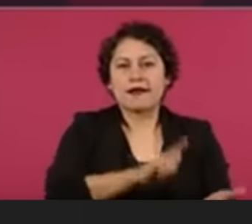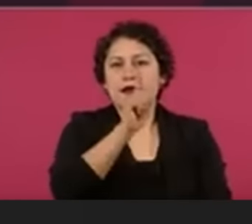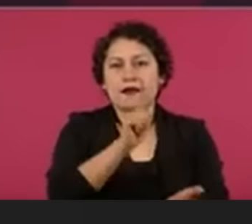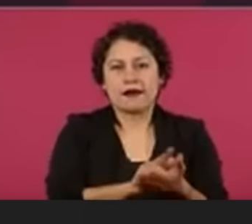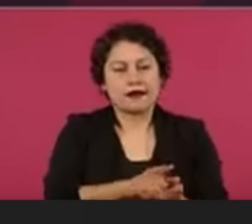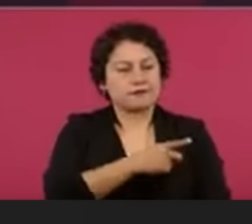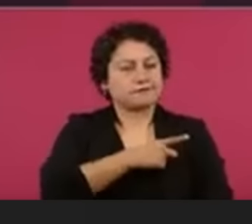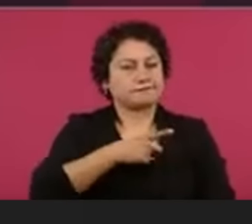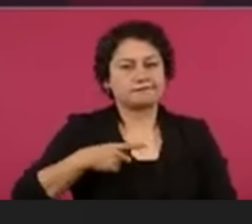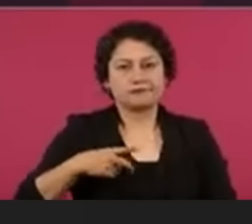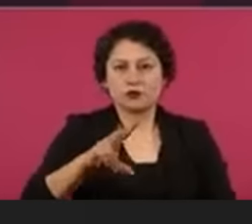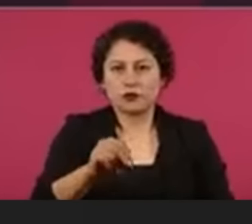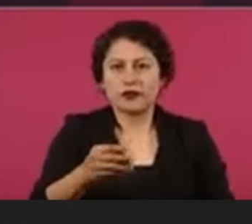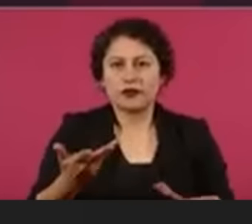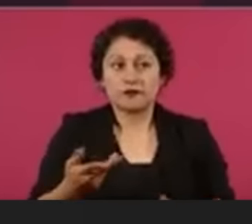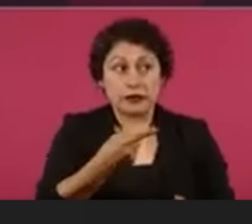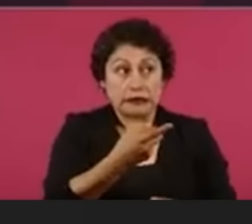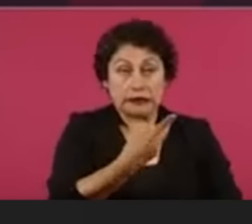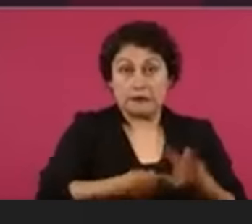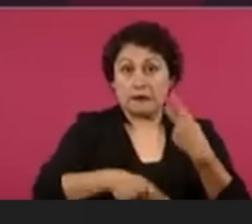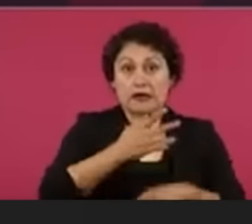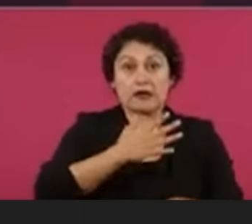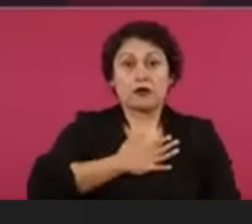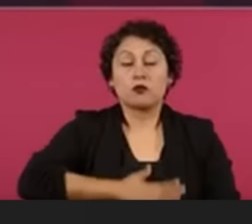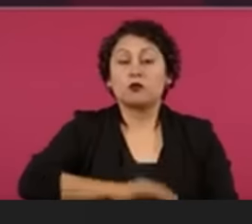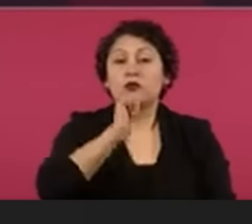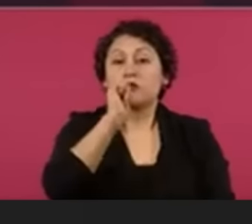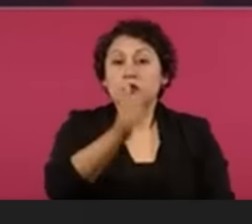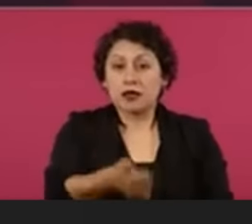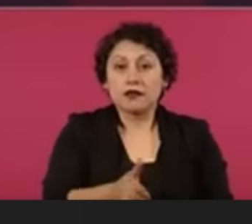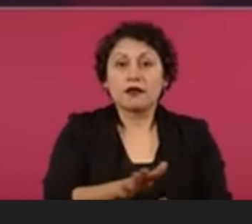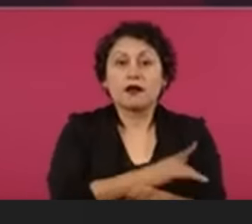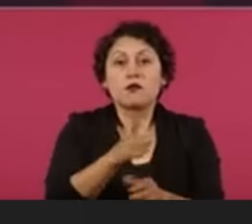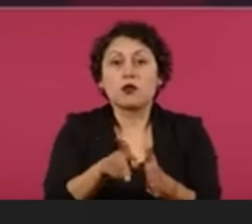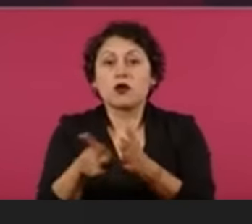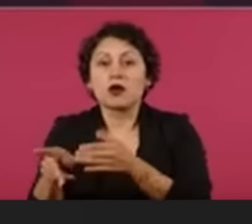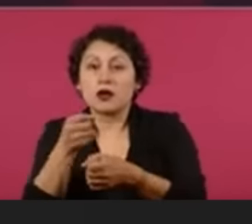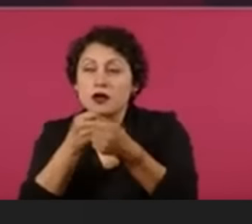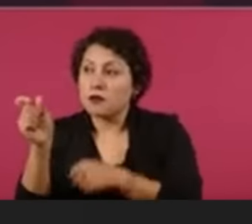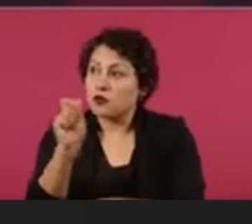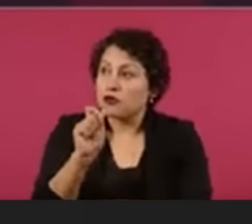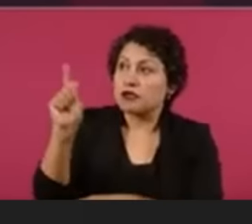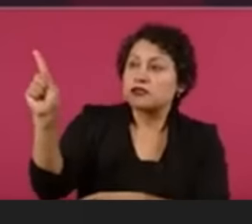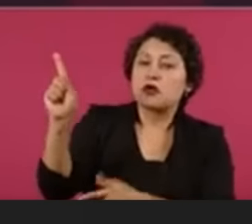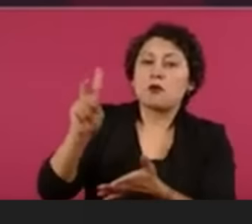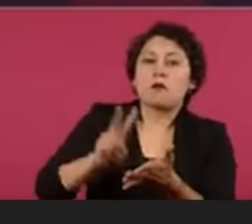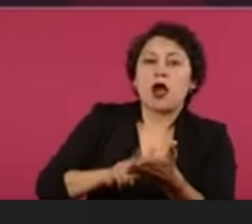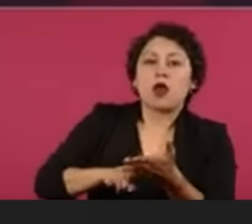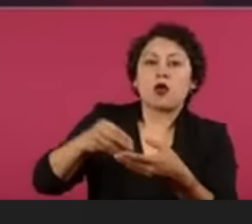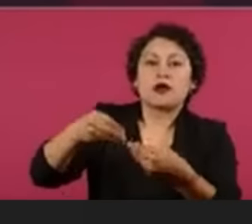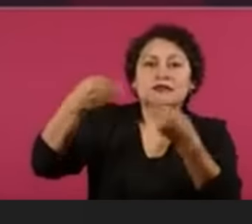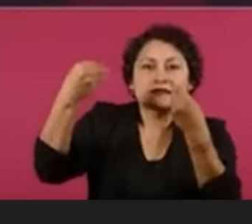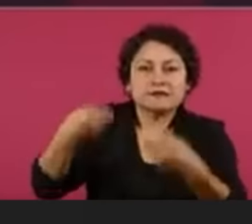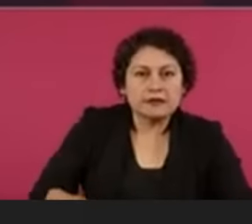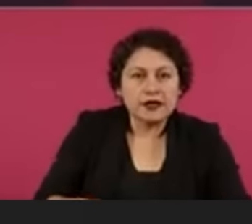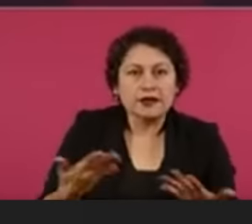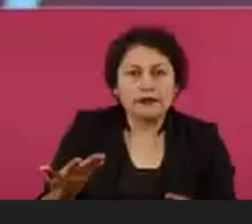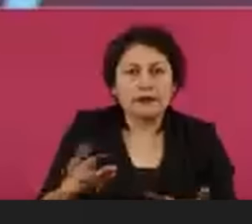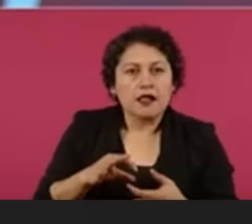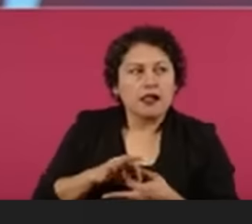todo caso, injustos. Se alejan de los valores éticos de esta profesión y se alían al